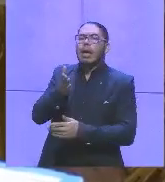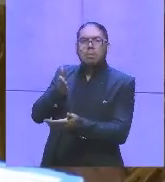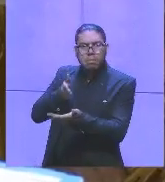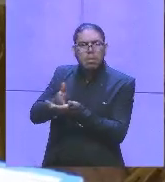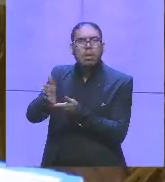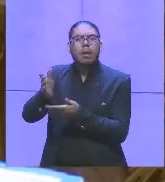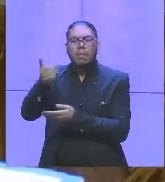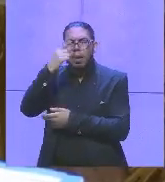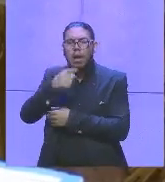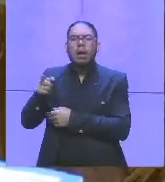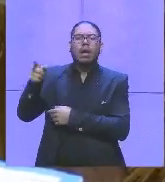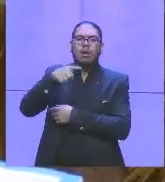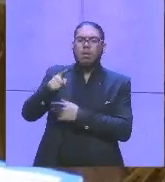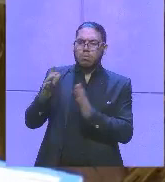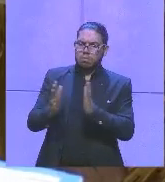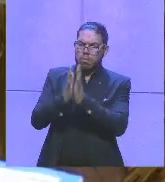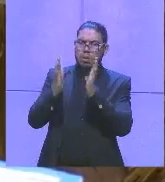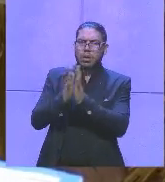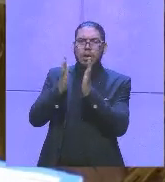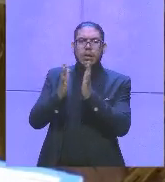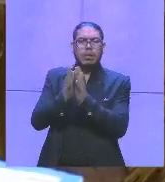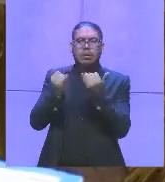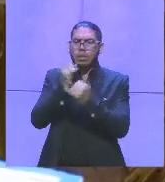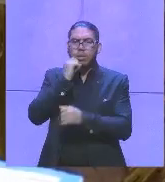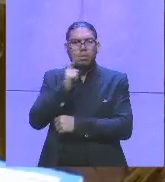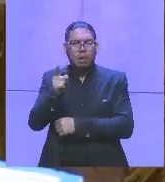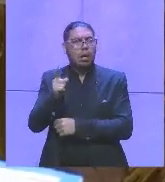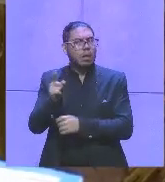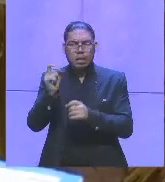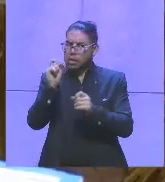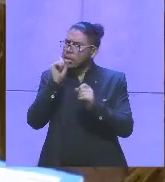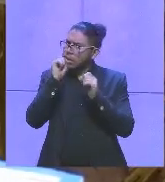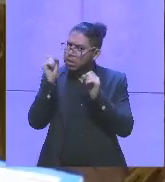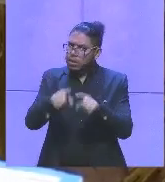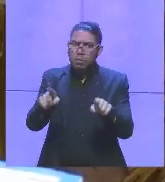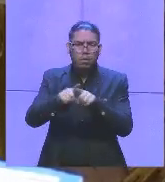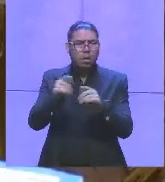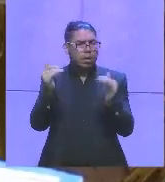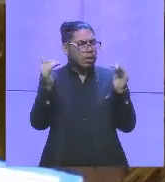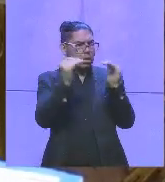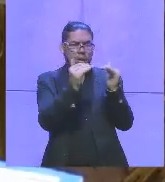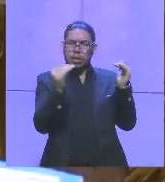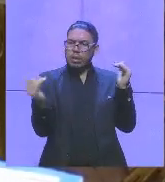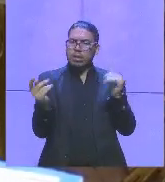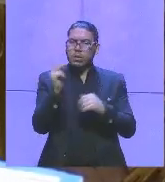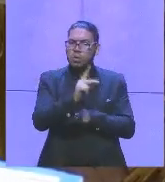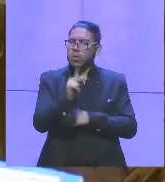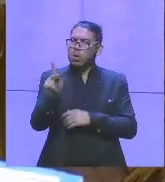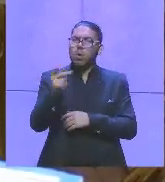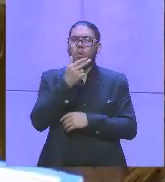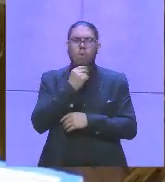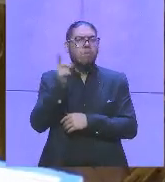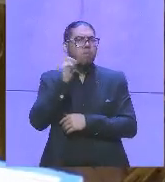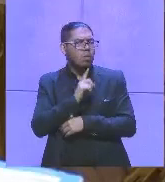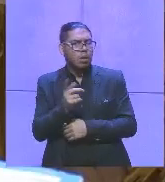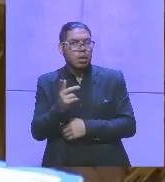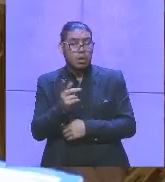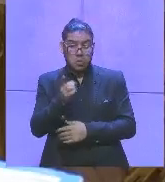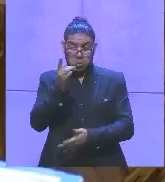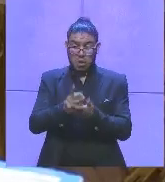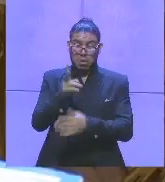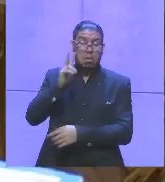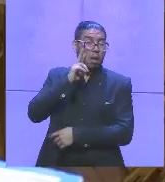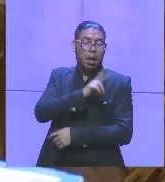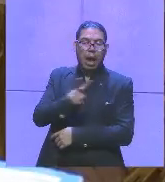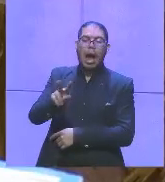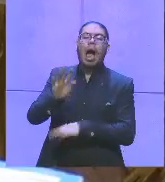de elección popular, en las mismas condiciones. Y con esto se logra también no solamente visibilizar la existencia